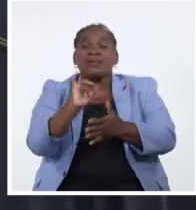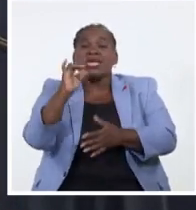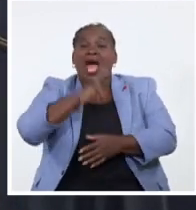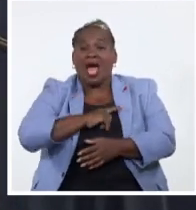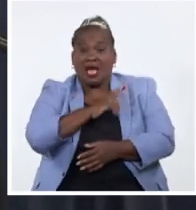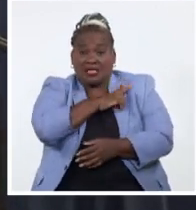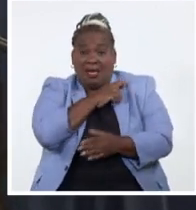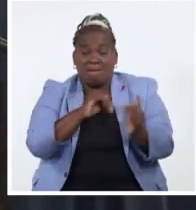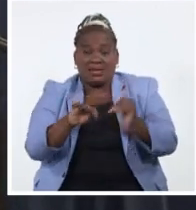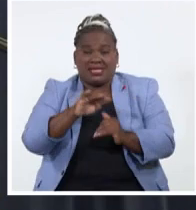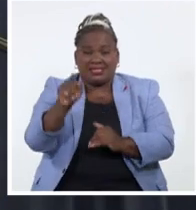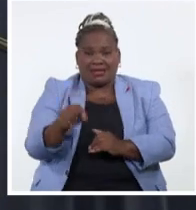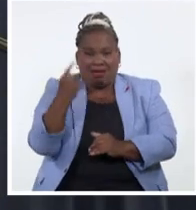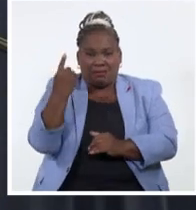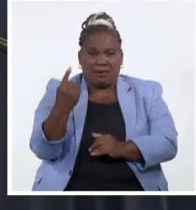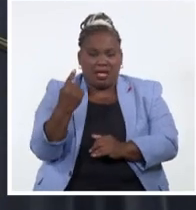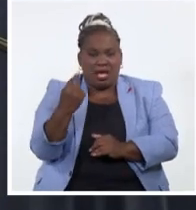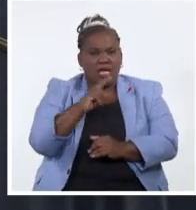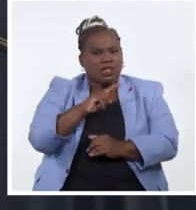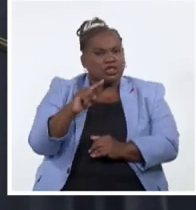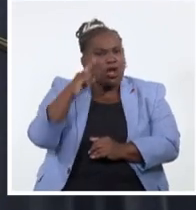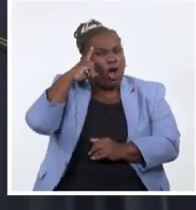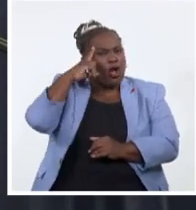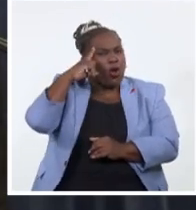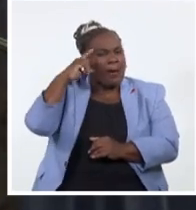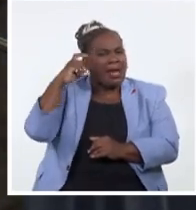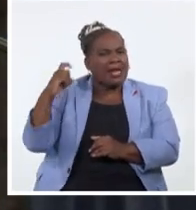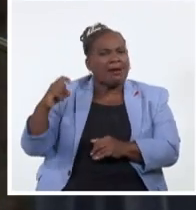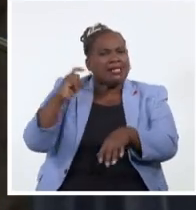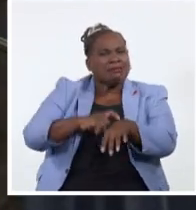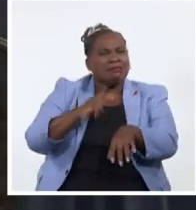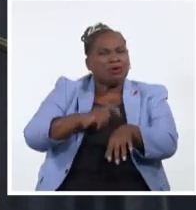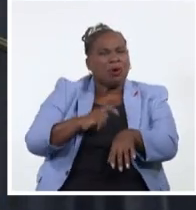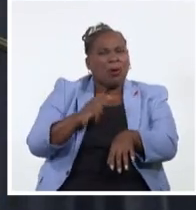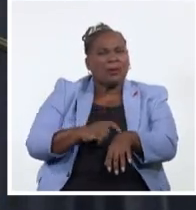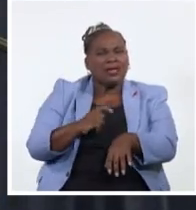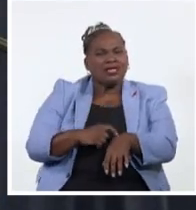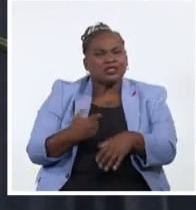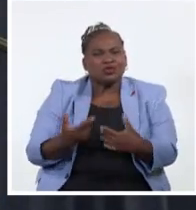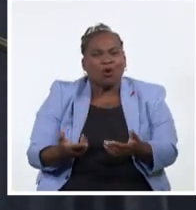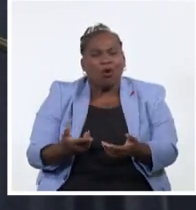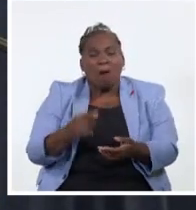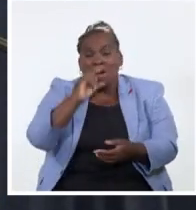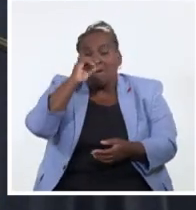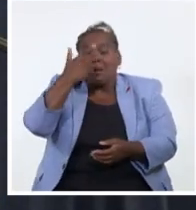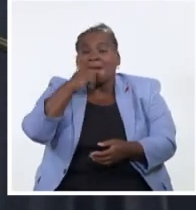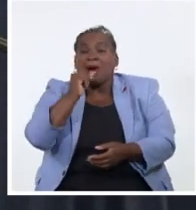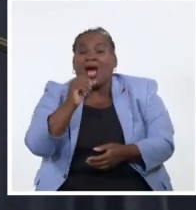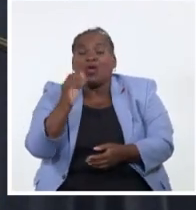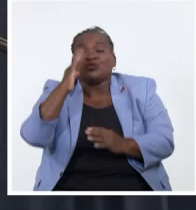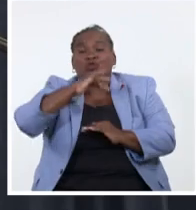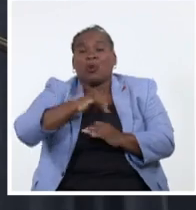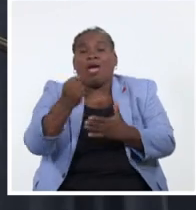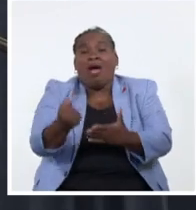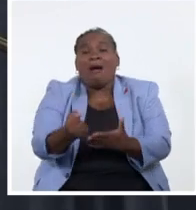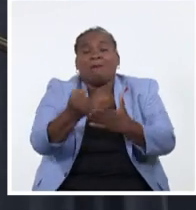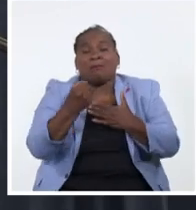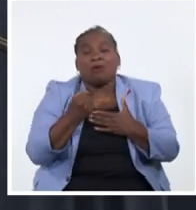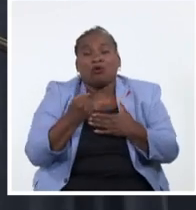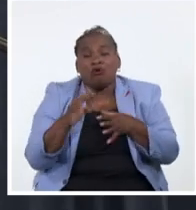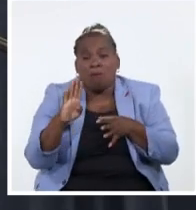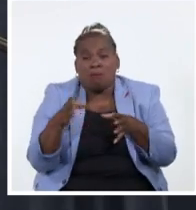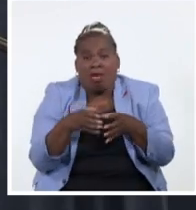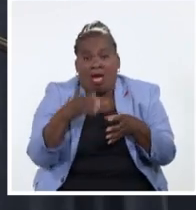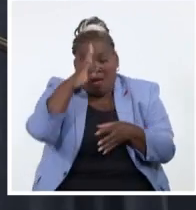que ella no podía imaginarse en qué momento estaría barbado si no hubiera llegado el apoyo de la brigada médica